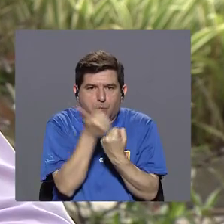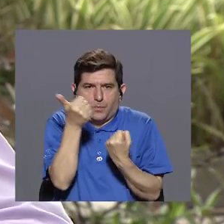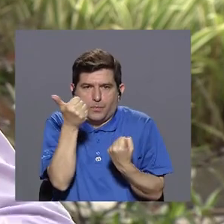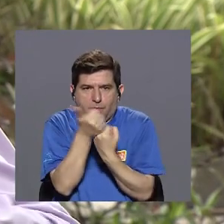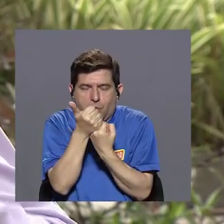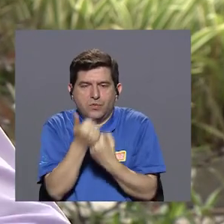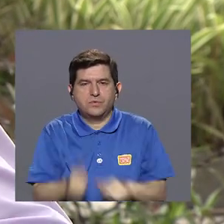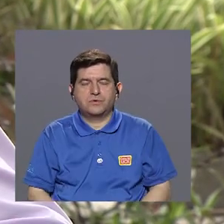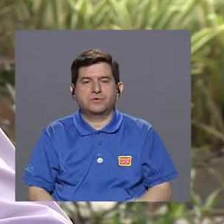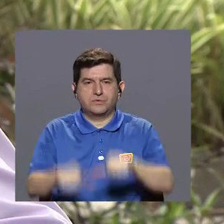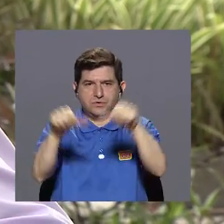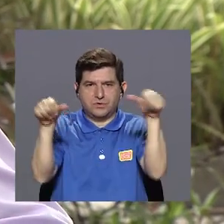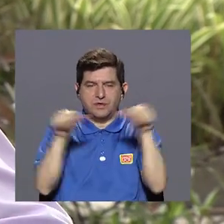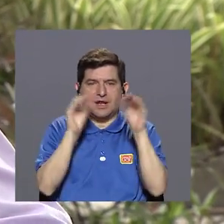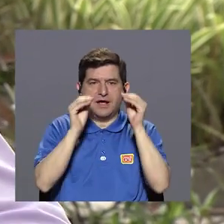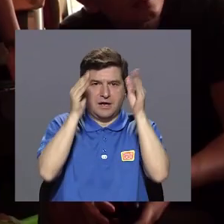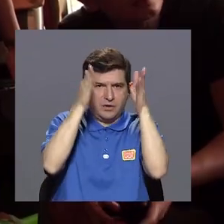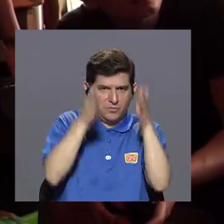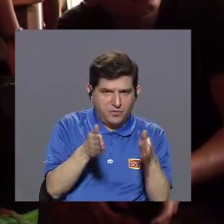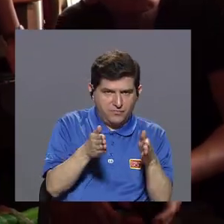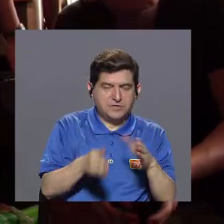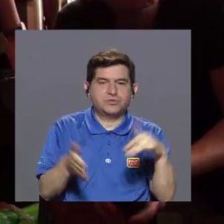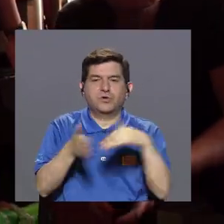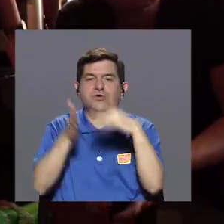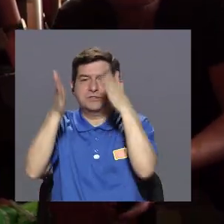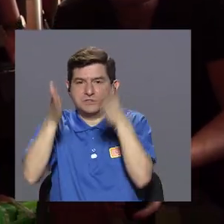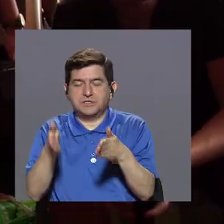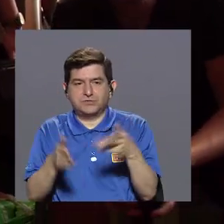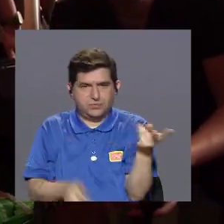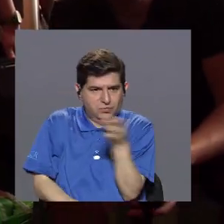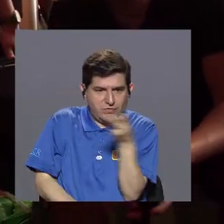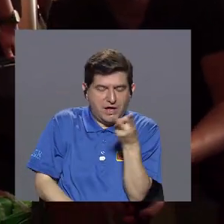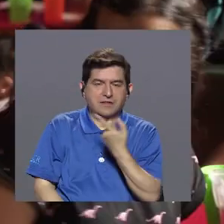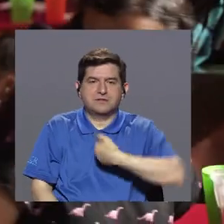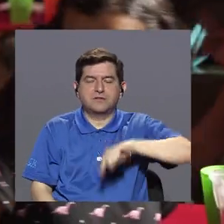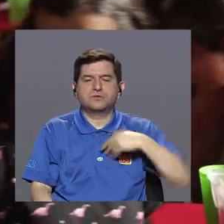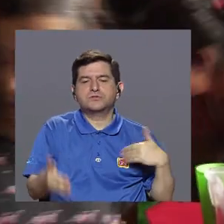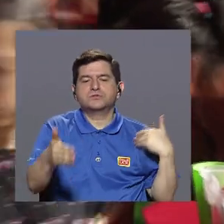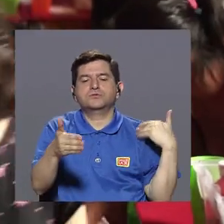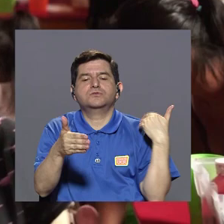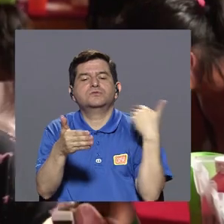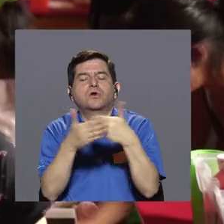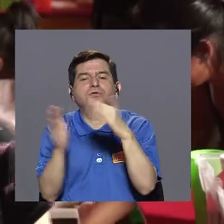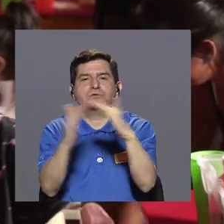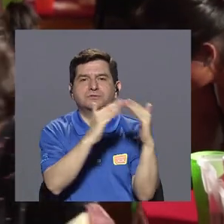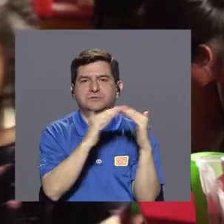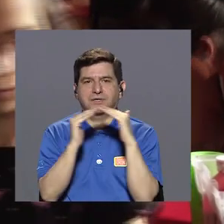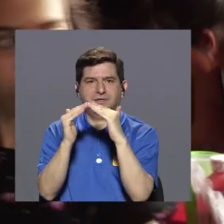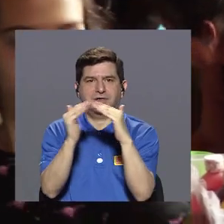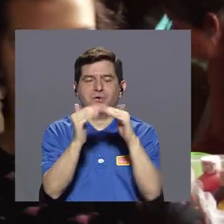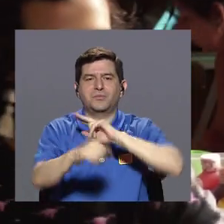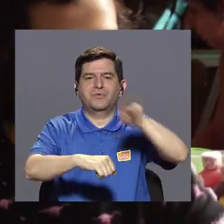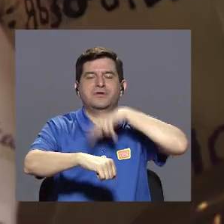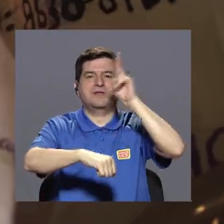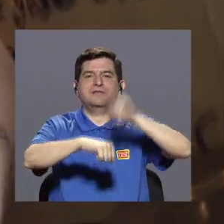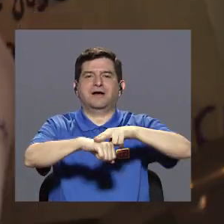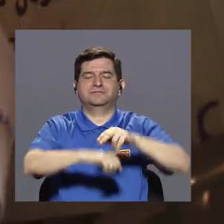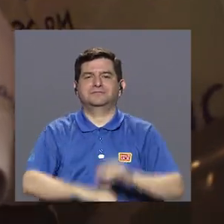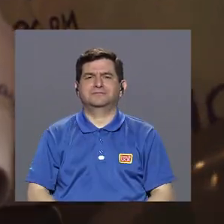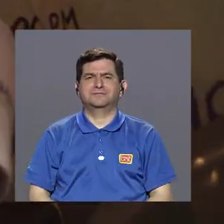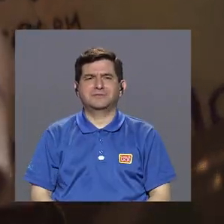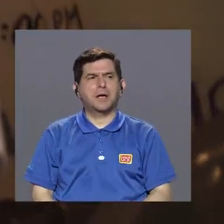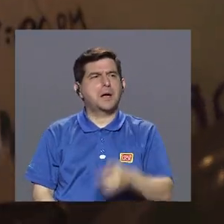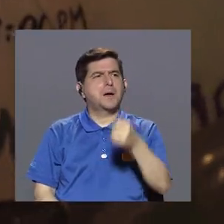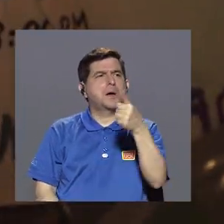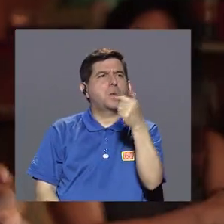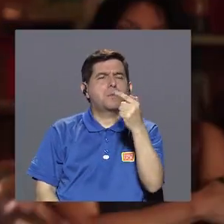apoyo del sector, el cuerpo docente y el estudiantado, nos acercamos a las comunidades nacionales. Uh-huh.